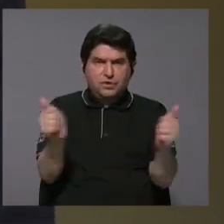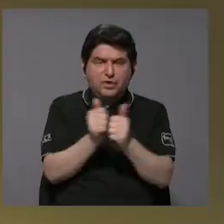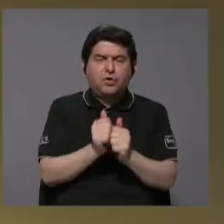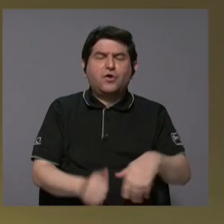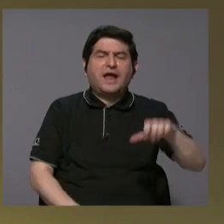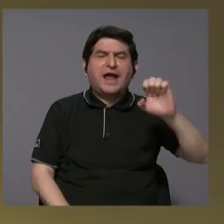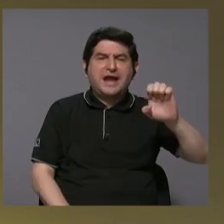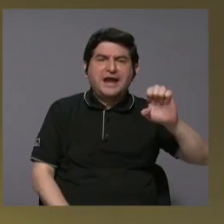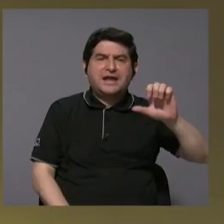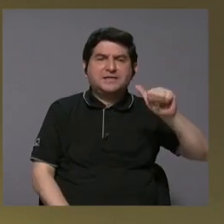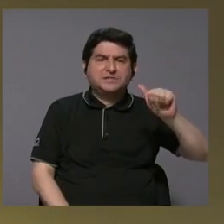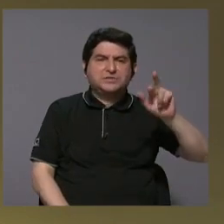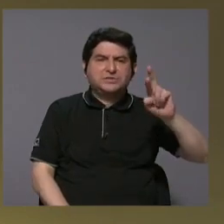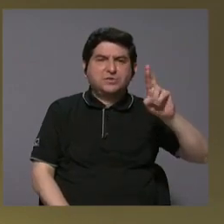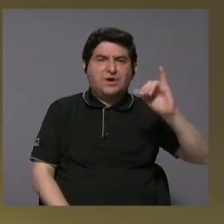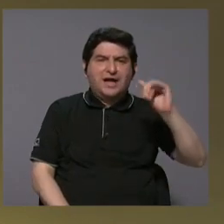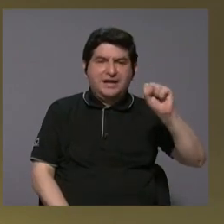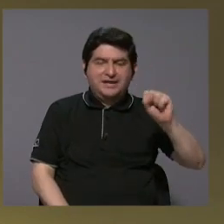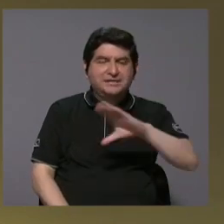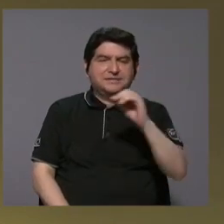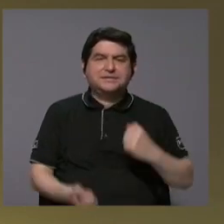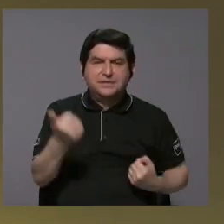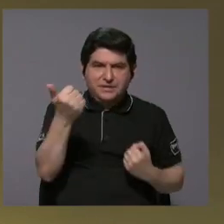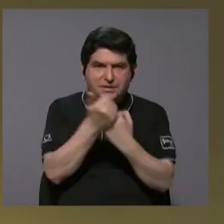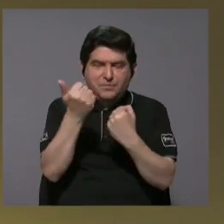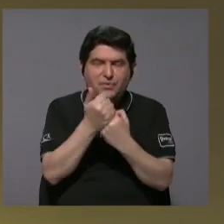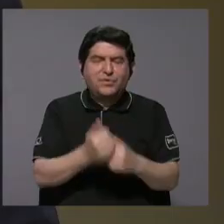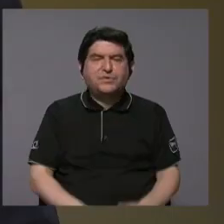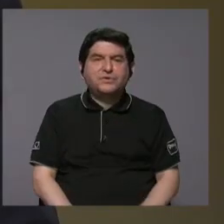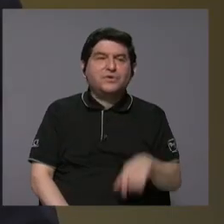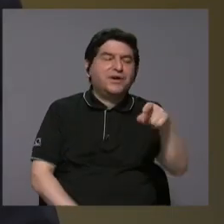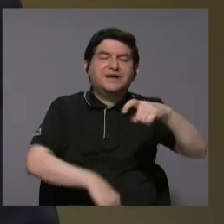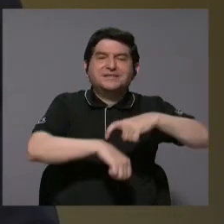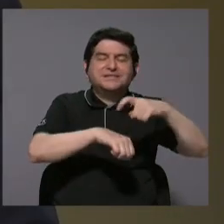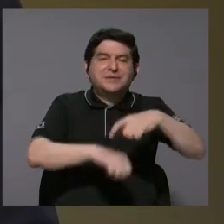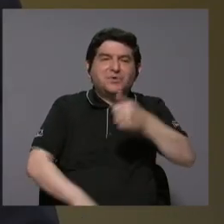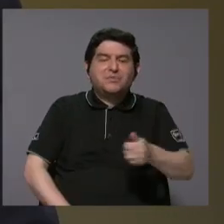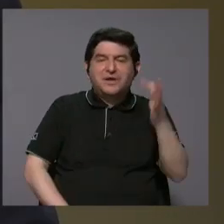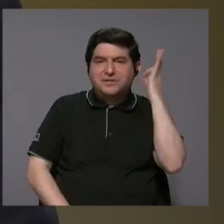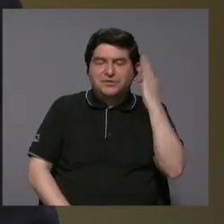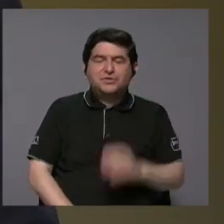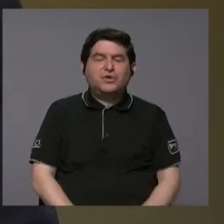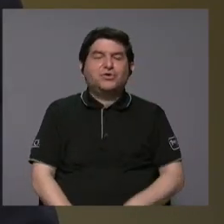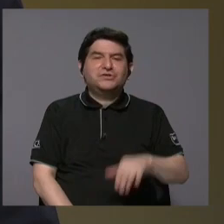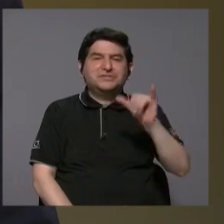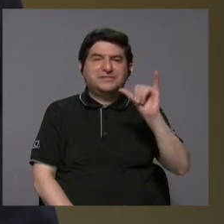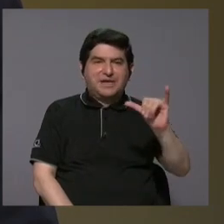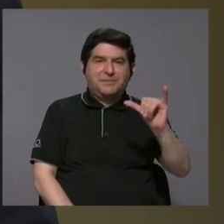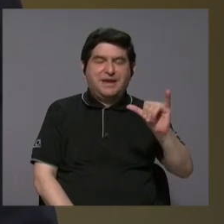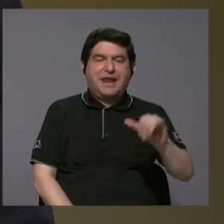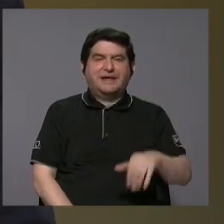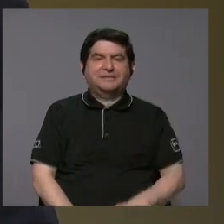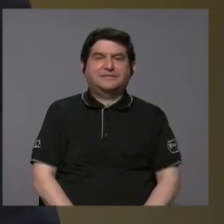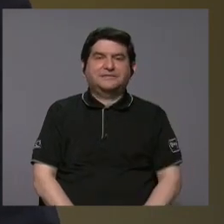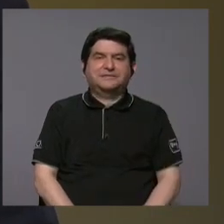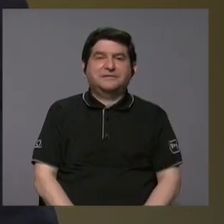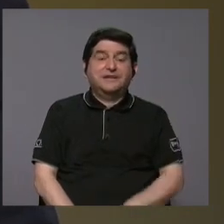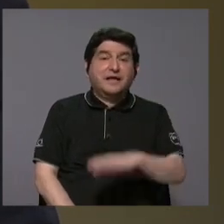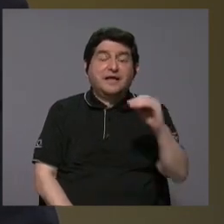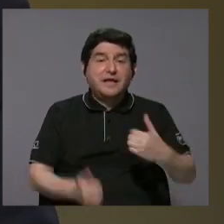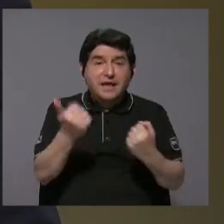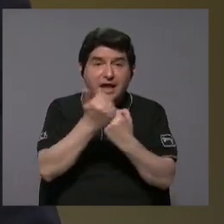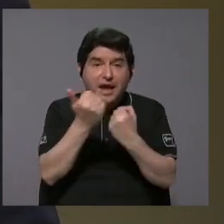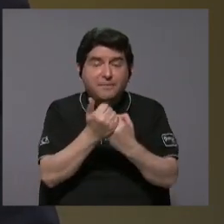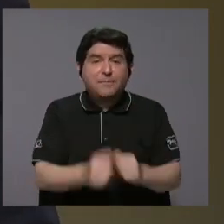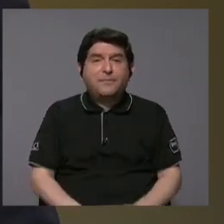Ernesto Arias y con el apoyo de la rectora de aquel momento, que era Yamile Astorga, ¿verdad? Entonces, y de apoyo